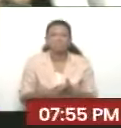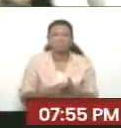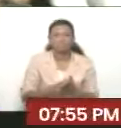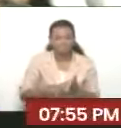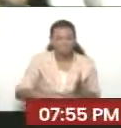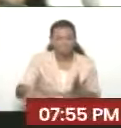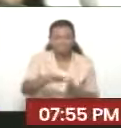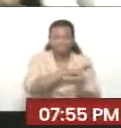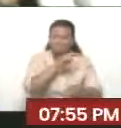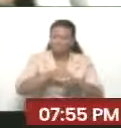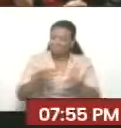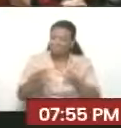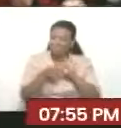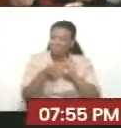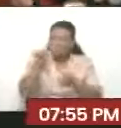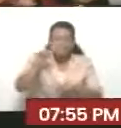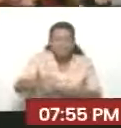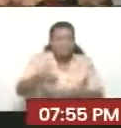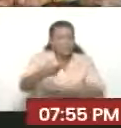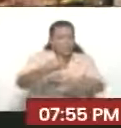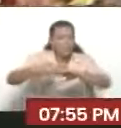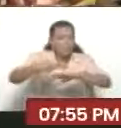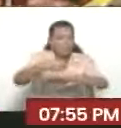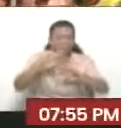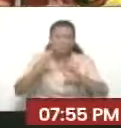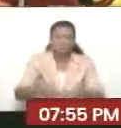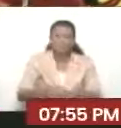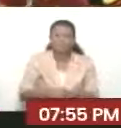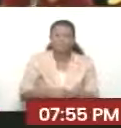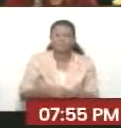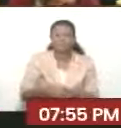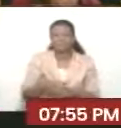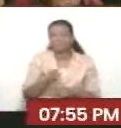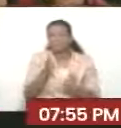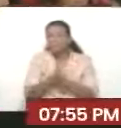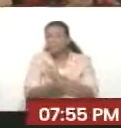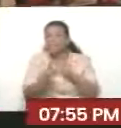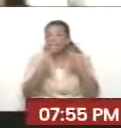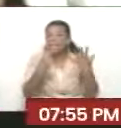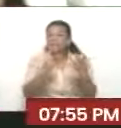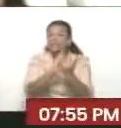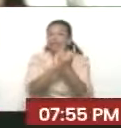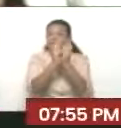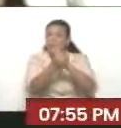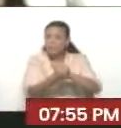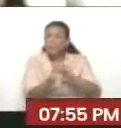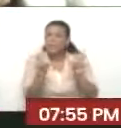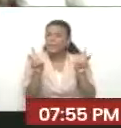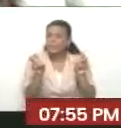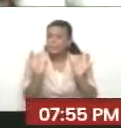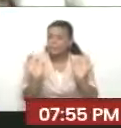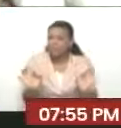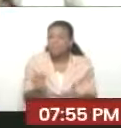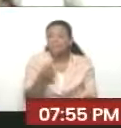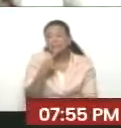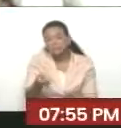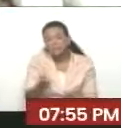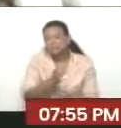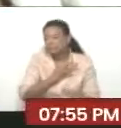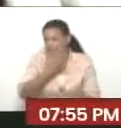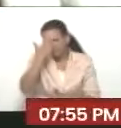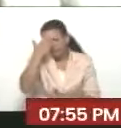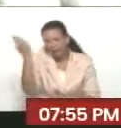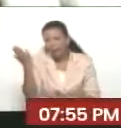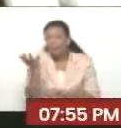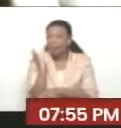gobierno nacional. Presidente, sobre las 7 transformaciones, decirle, bueno, usted sabe el